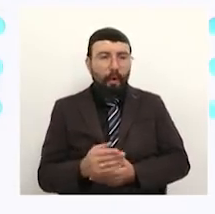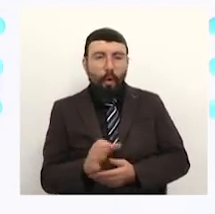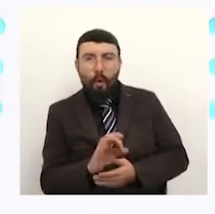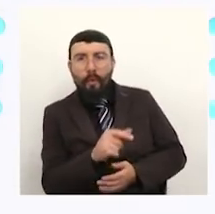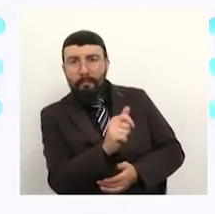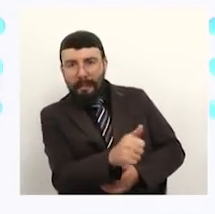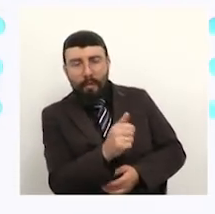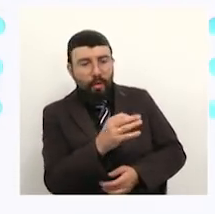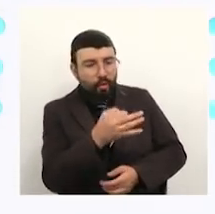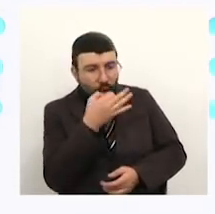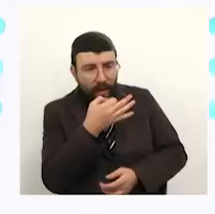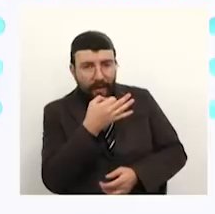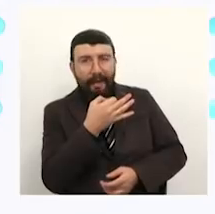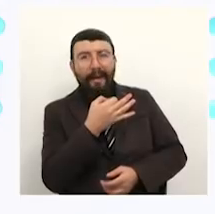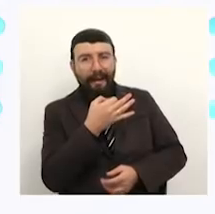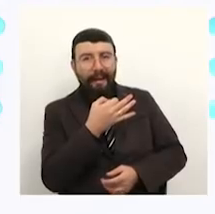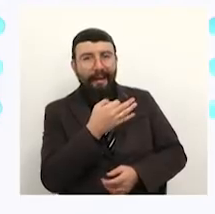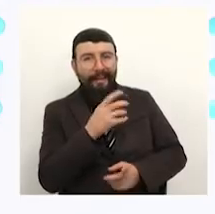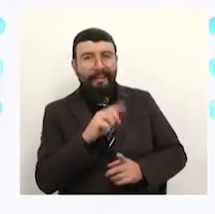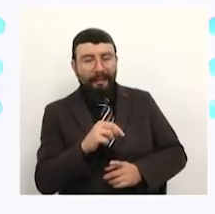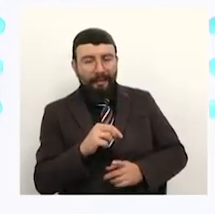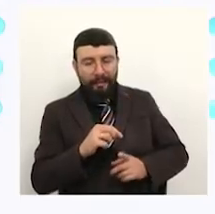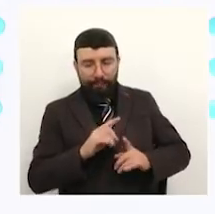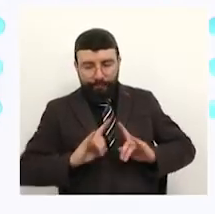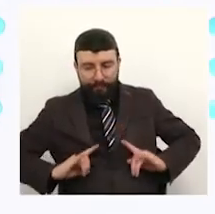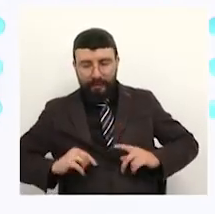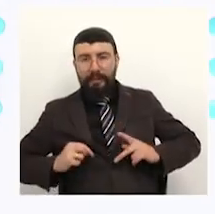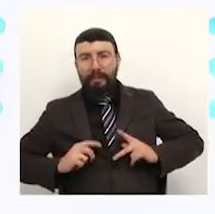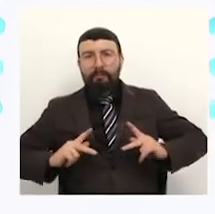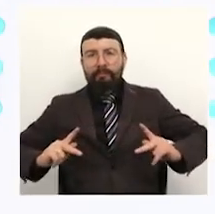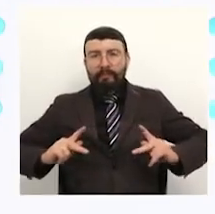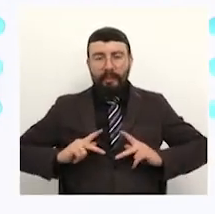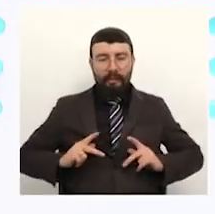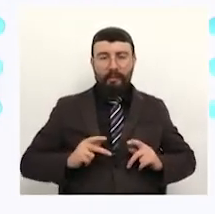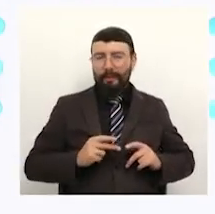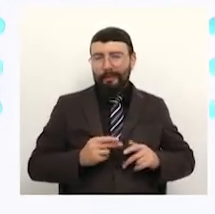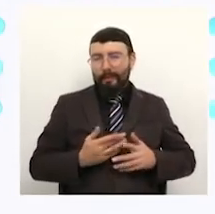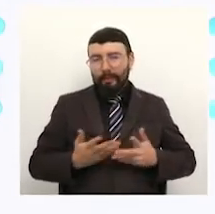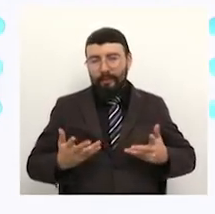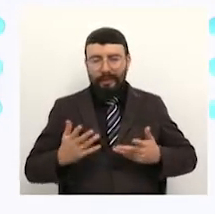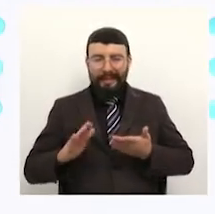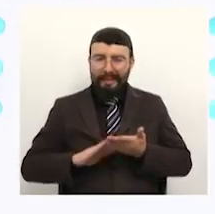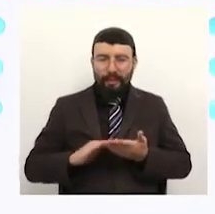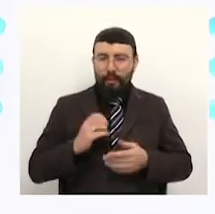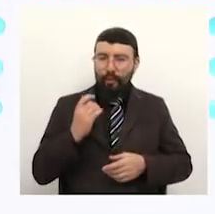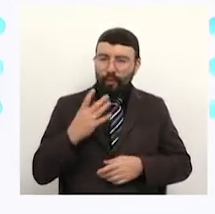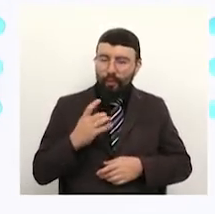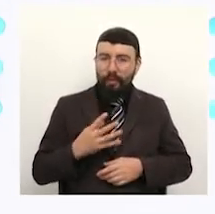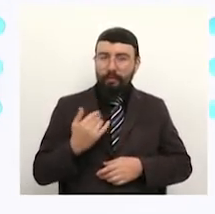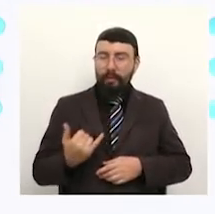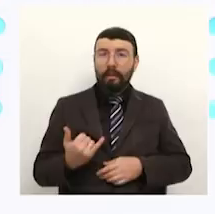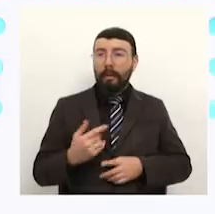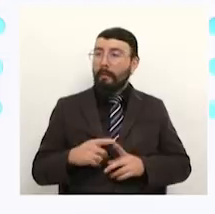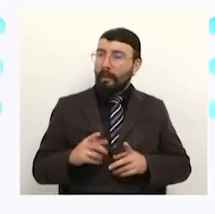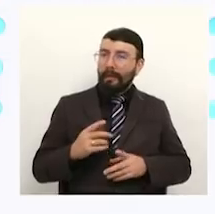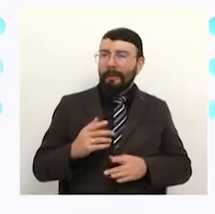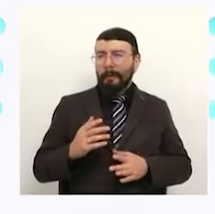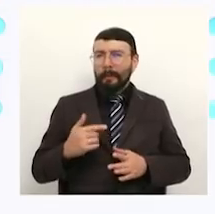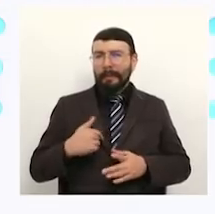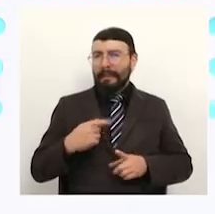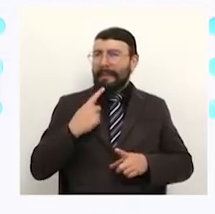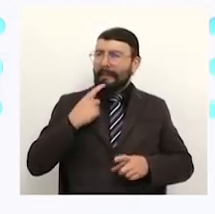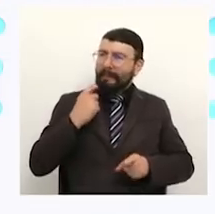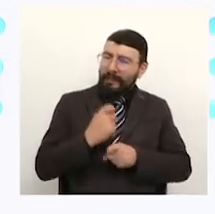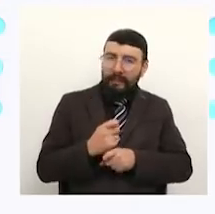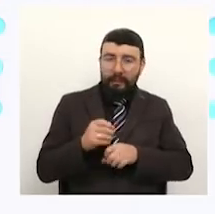producir finalmente unos efectos también pulmonares pero digamos que como que me queda un poquito difícil en este tiempo explicar